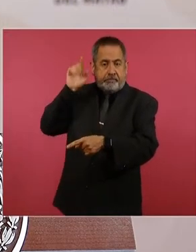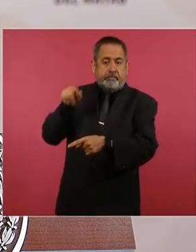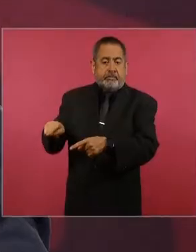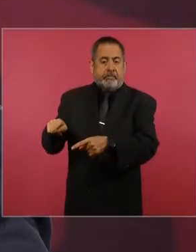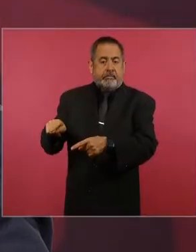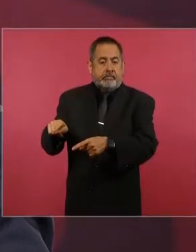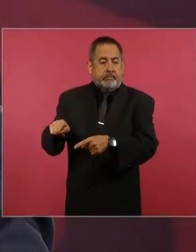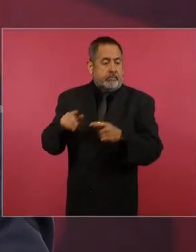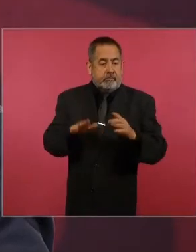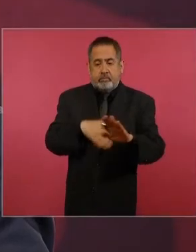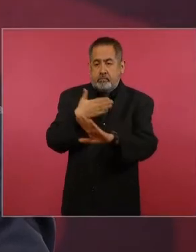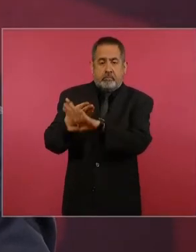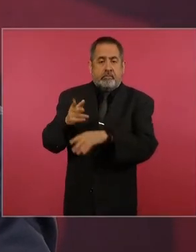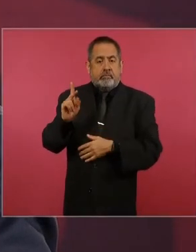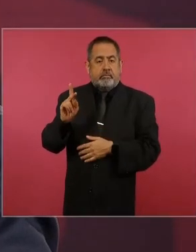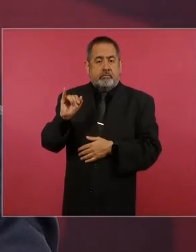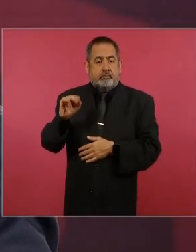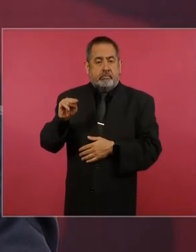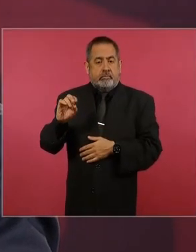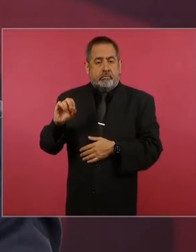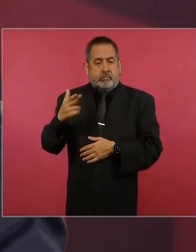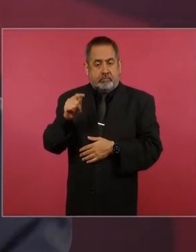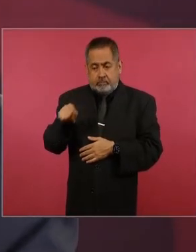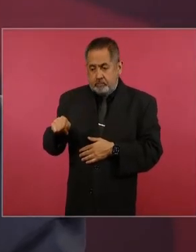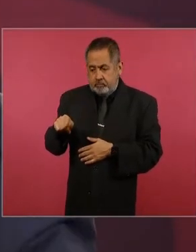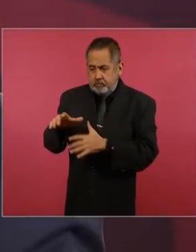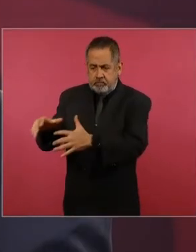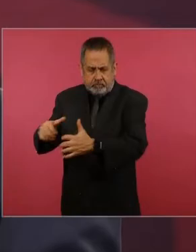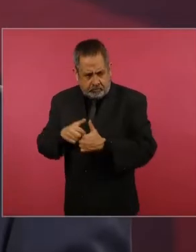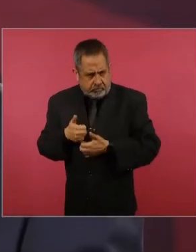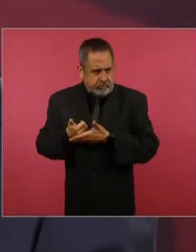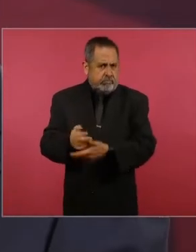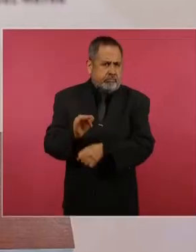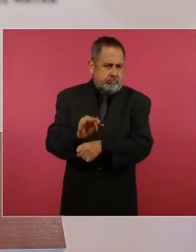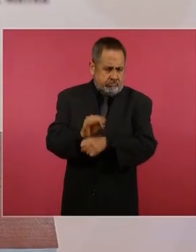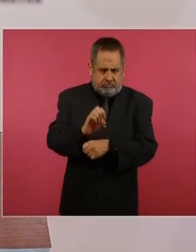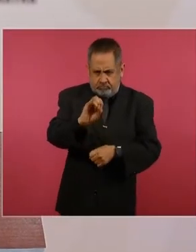del golpe de Estado de Pinochet, o a los argentinos